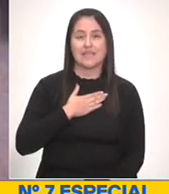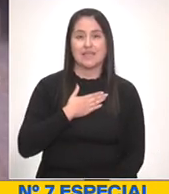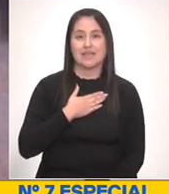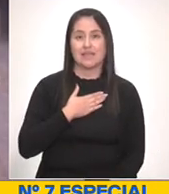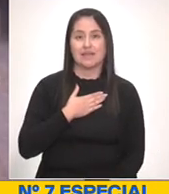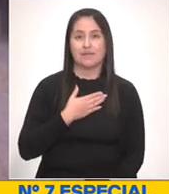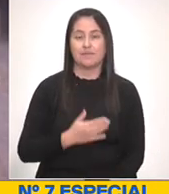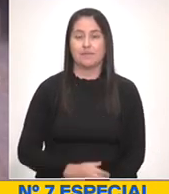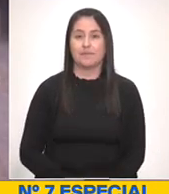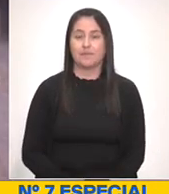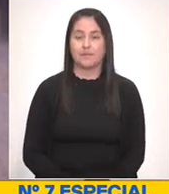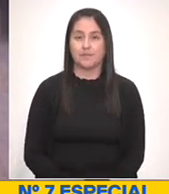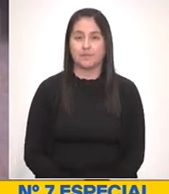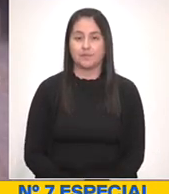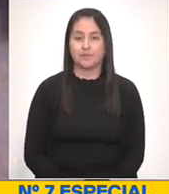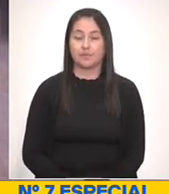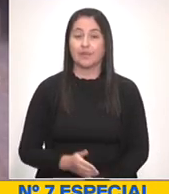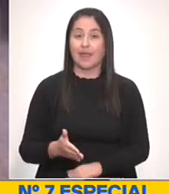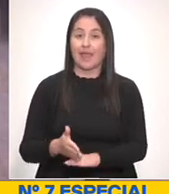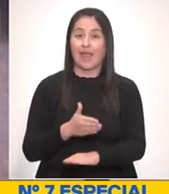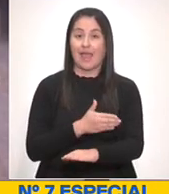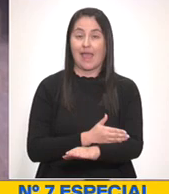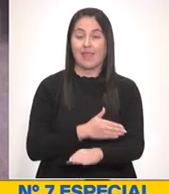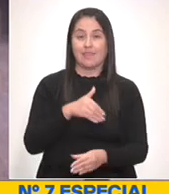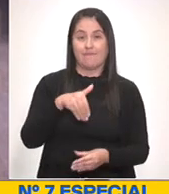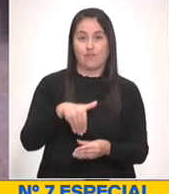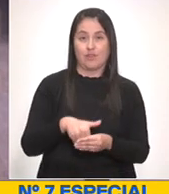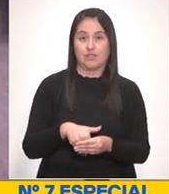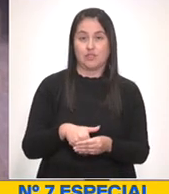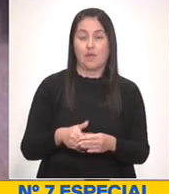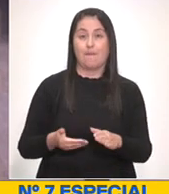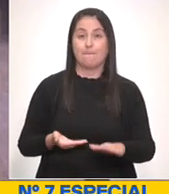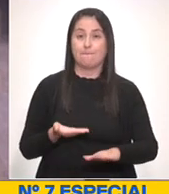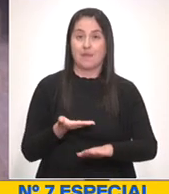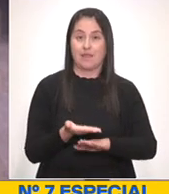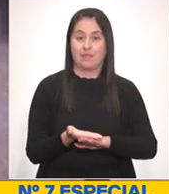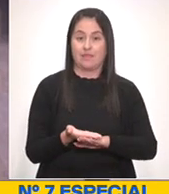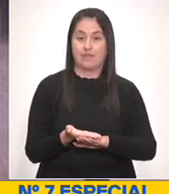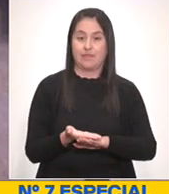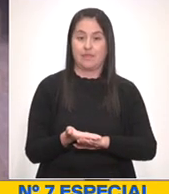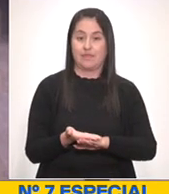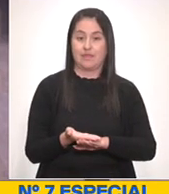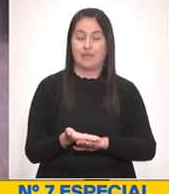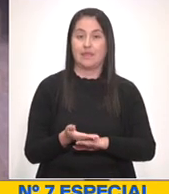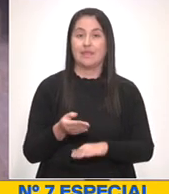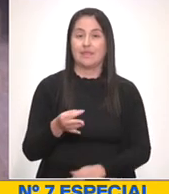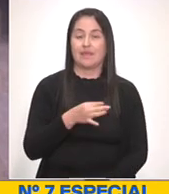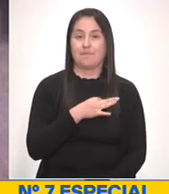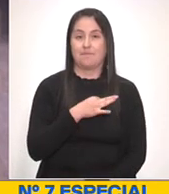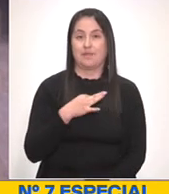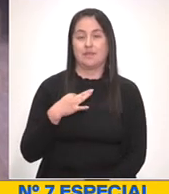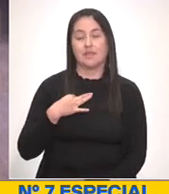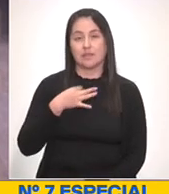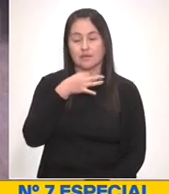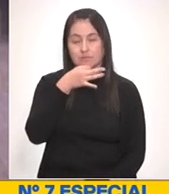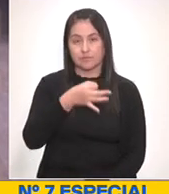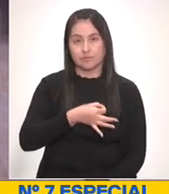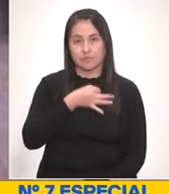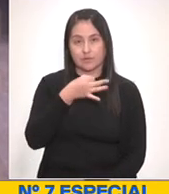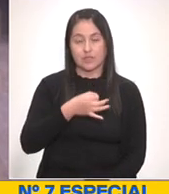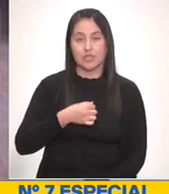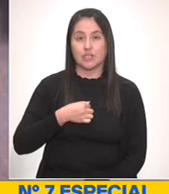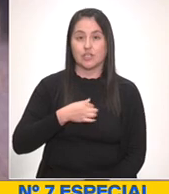presidente antes de la votación solicitar la intervención del ejecutivo y yo quisiera